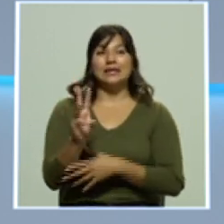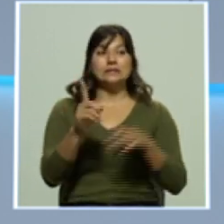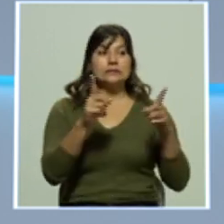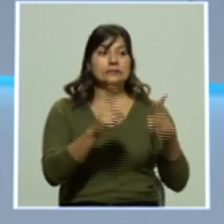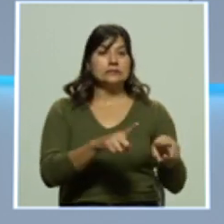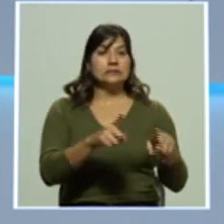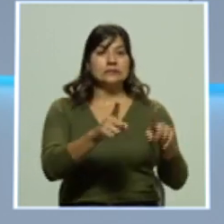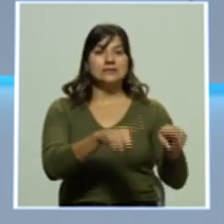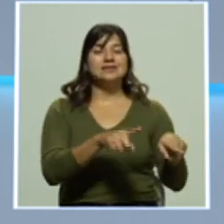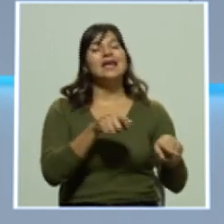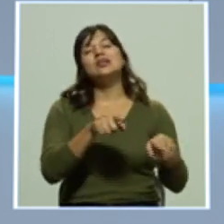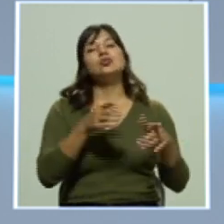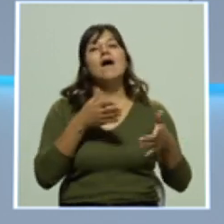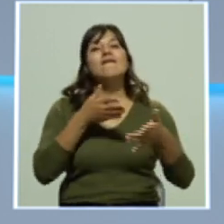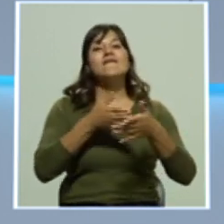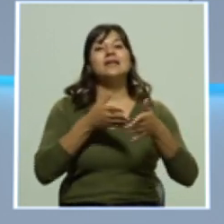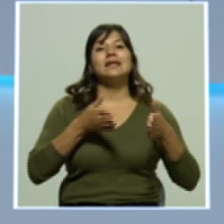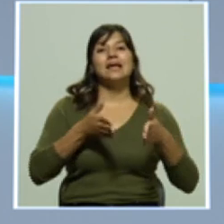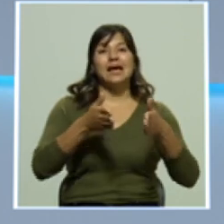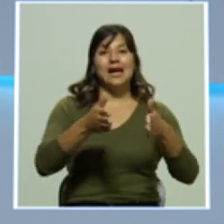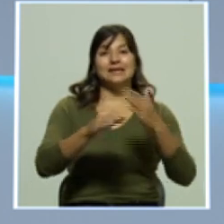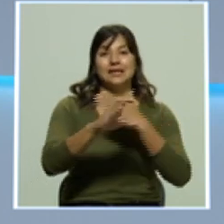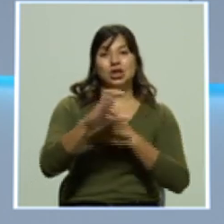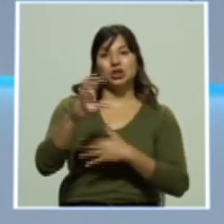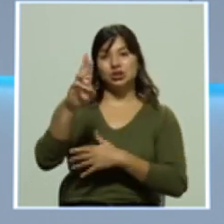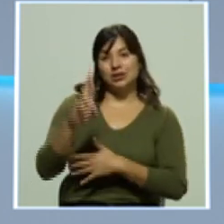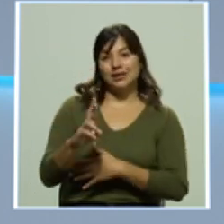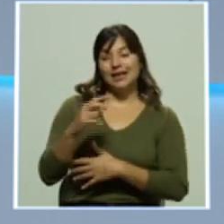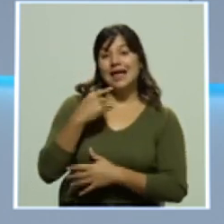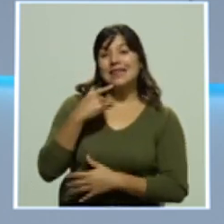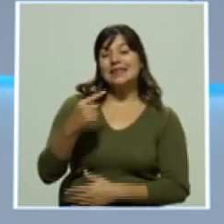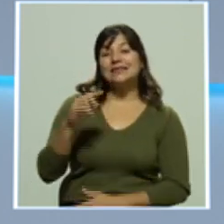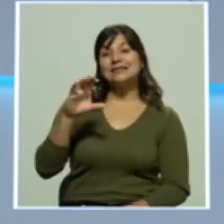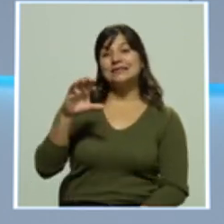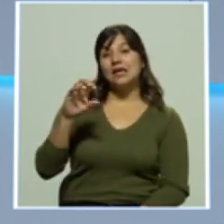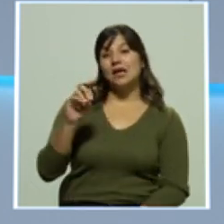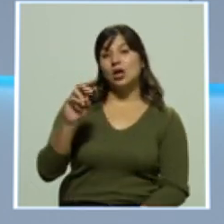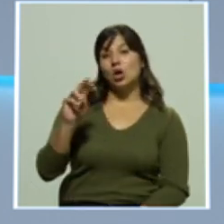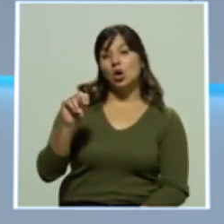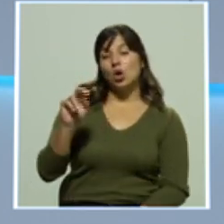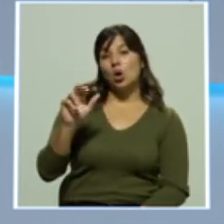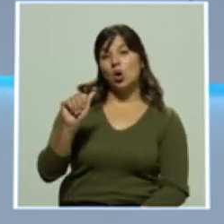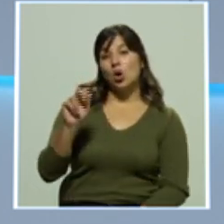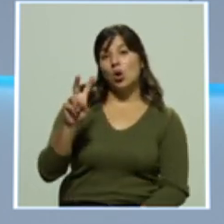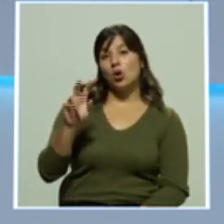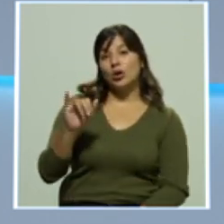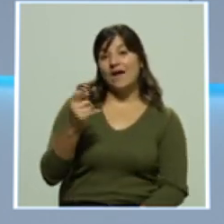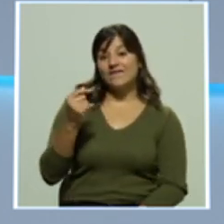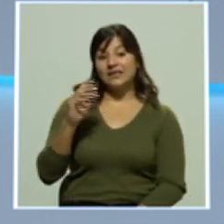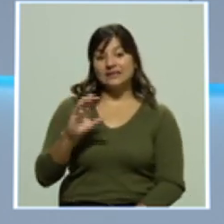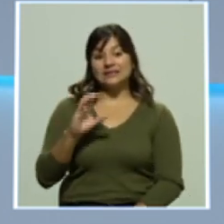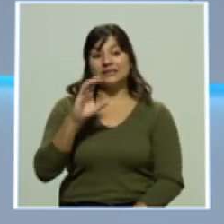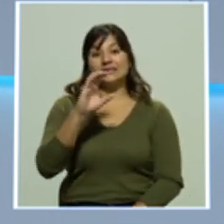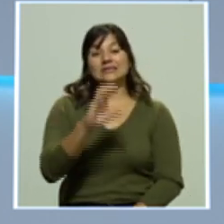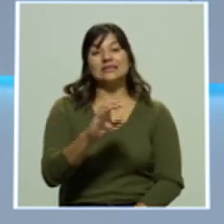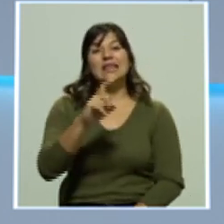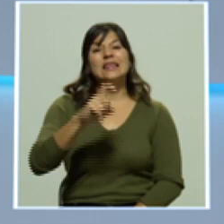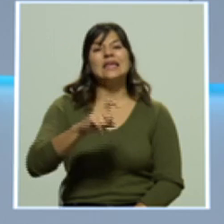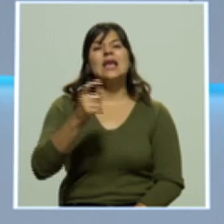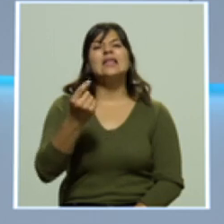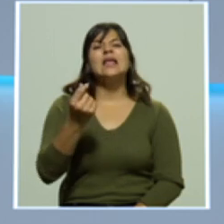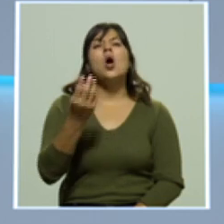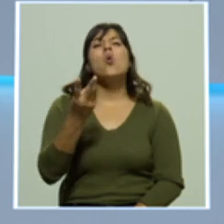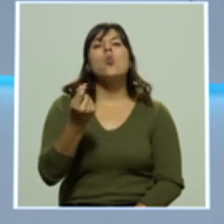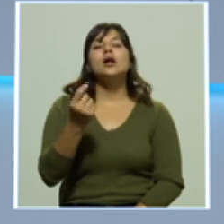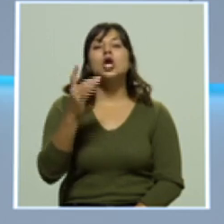que afectaron las vías del país. Según el CONAVI, la inversión para restablecer estas carreteras es